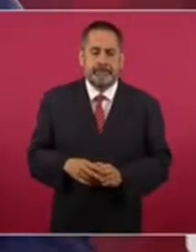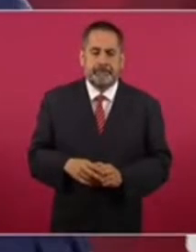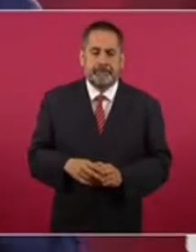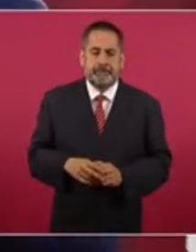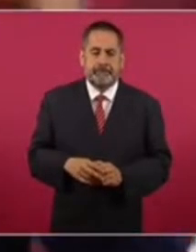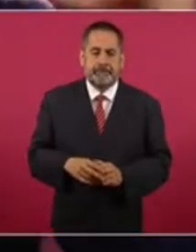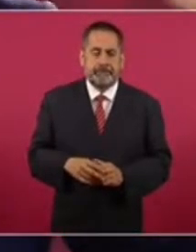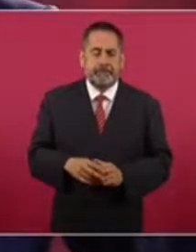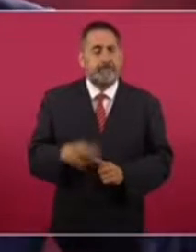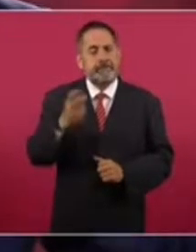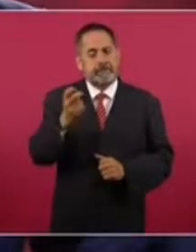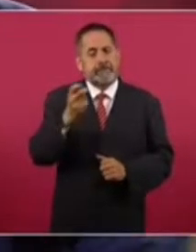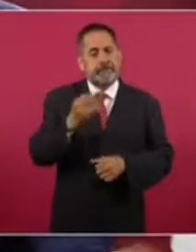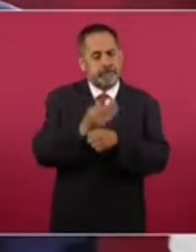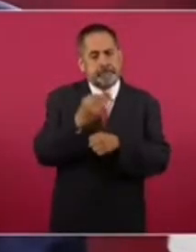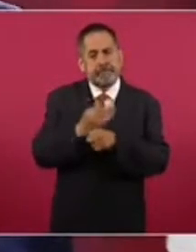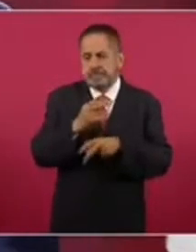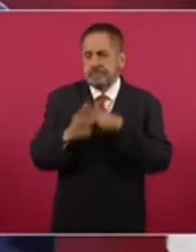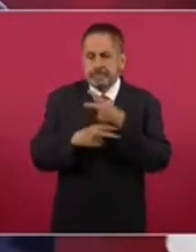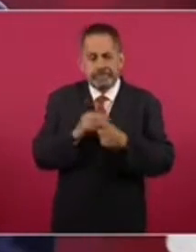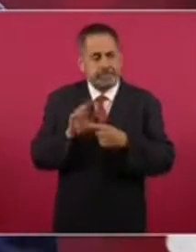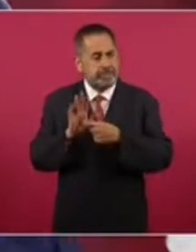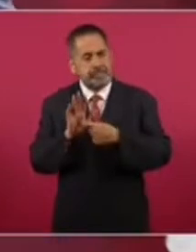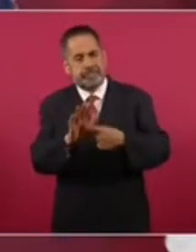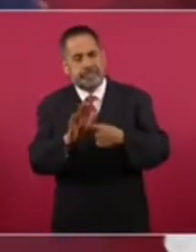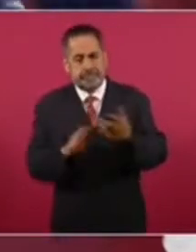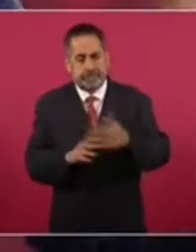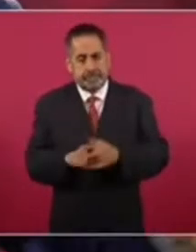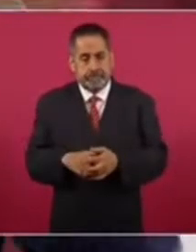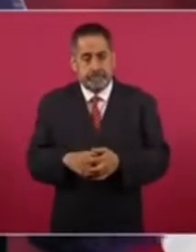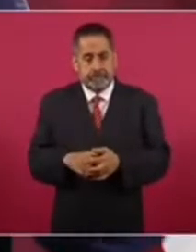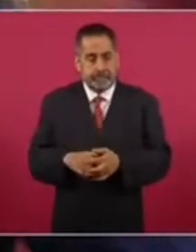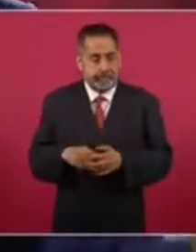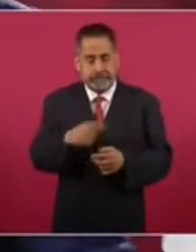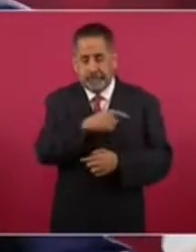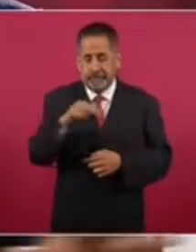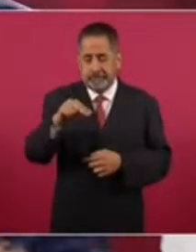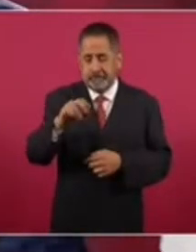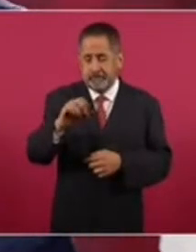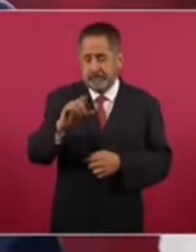Y eso es lo que estamos ahora enfrentando. En ese periodo de mayor saqueo,